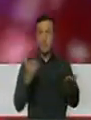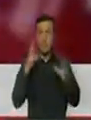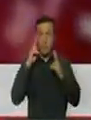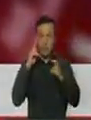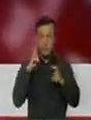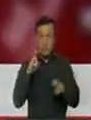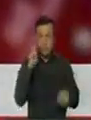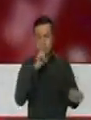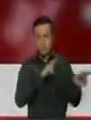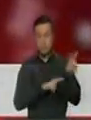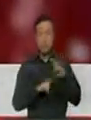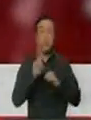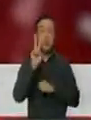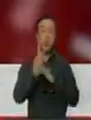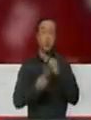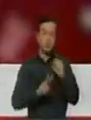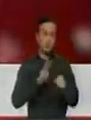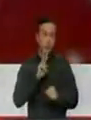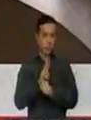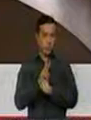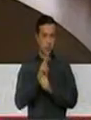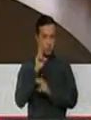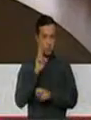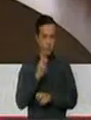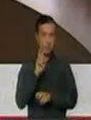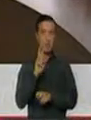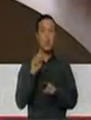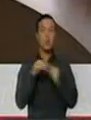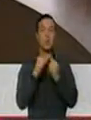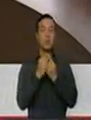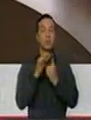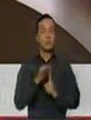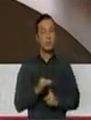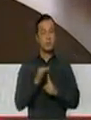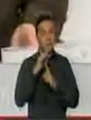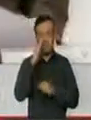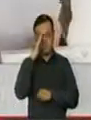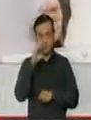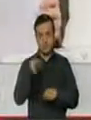investigación se desarrolló por 2 años, en la que intervinieron unidades especializadas de la